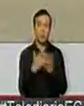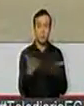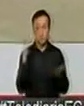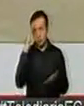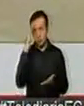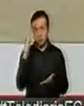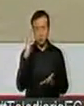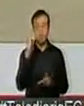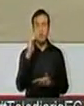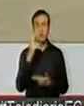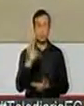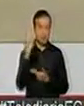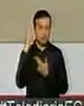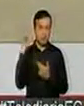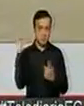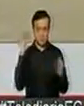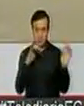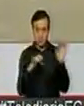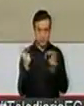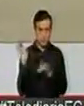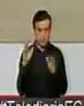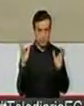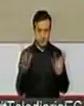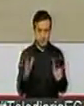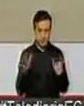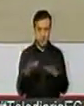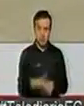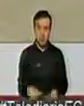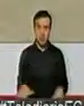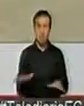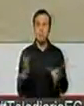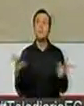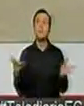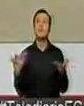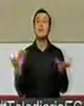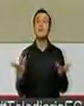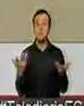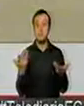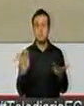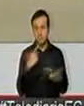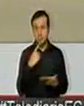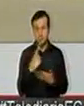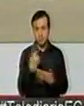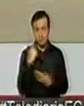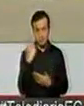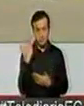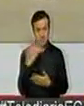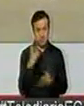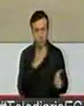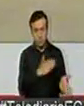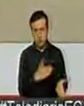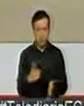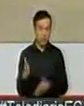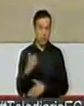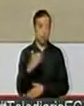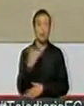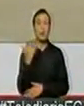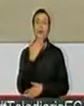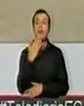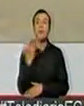y militares ha llegado hasta este lugar y está en otros sectores de la misma realizando el despeje de las vías.